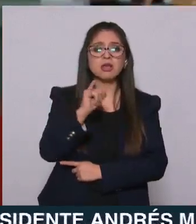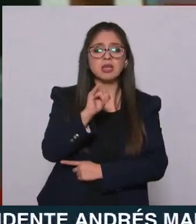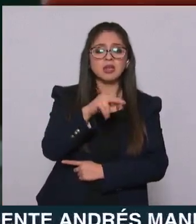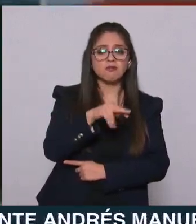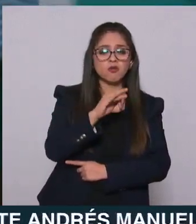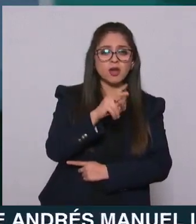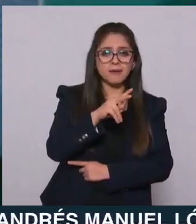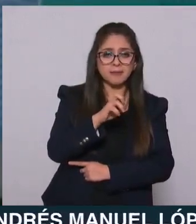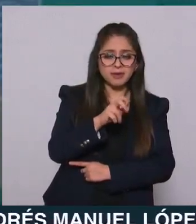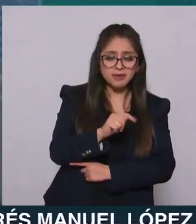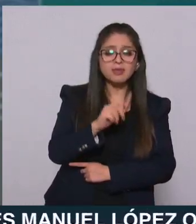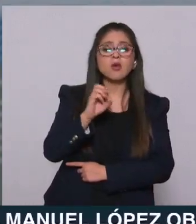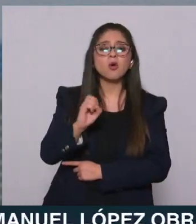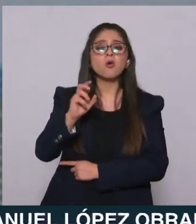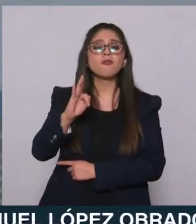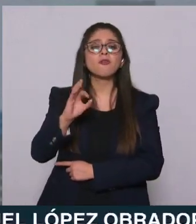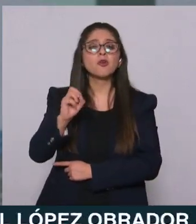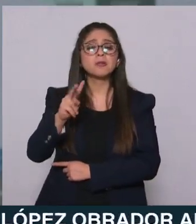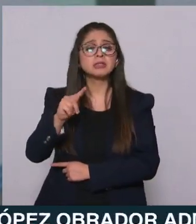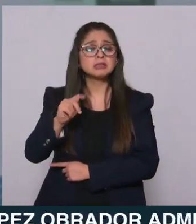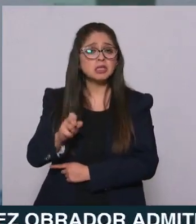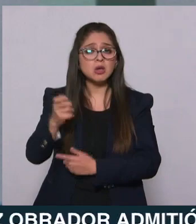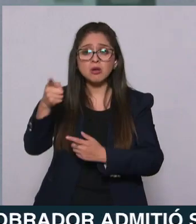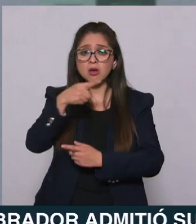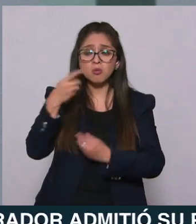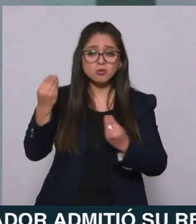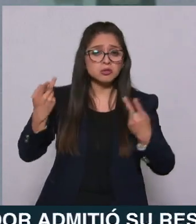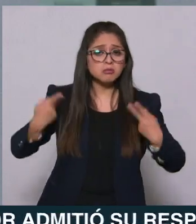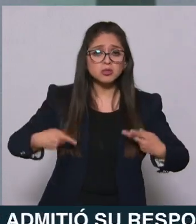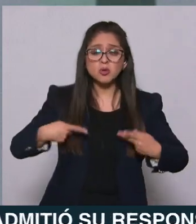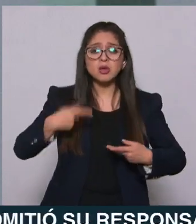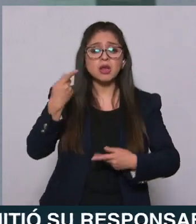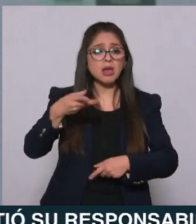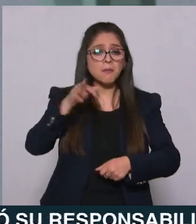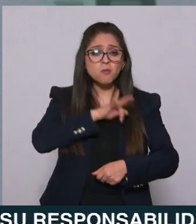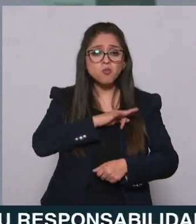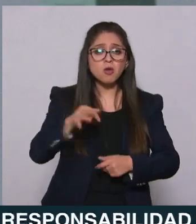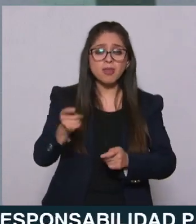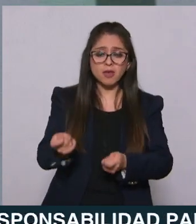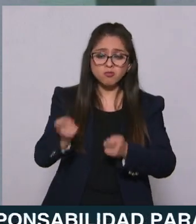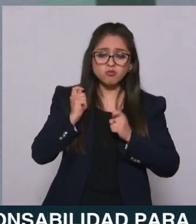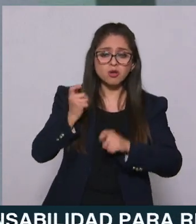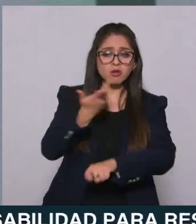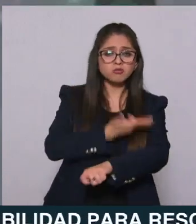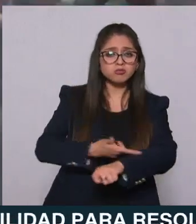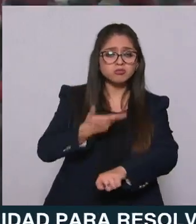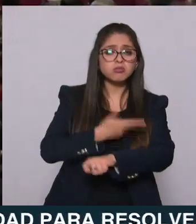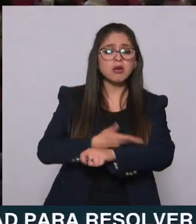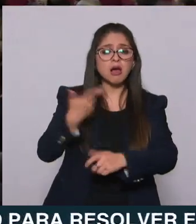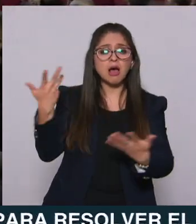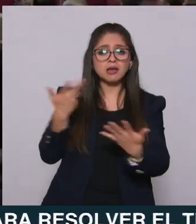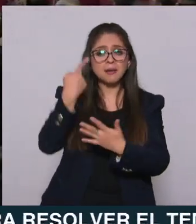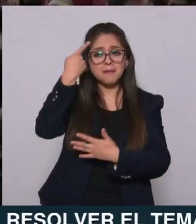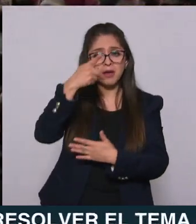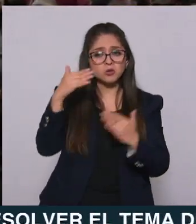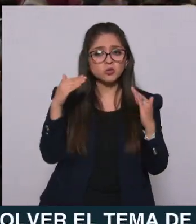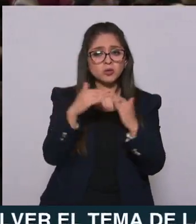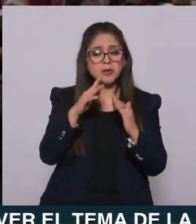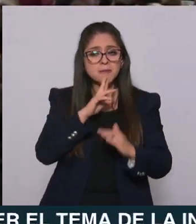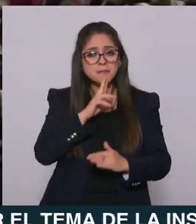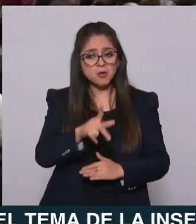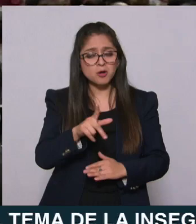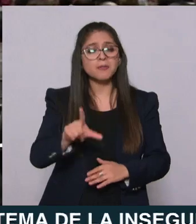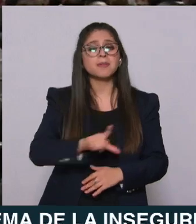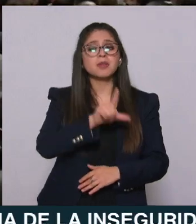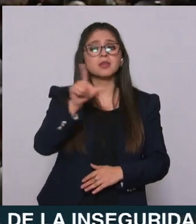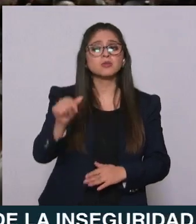tienen acceso a los beneficios que otorgan estas instituciones para acceder a recursos que mejoren la vivienda. Ante esto, fue